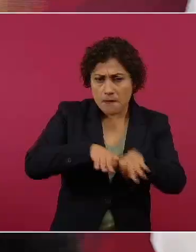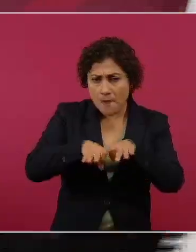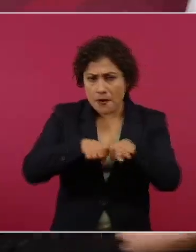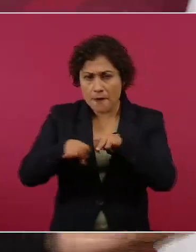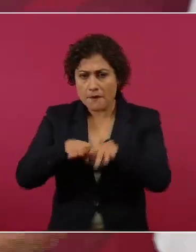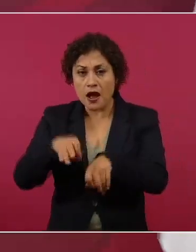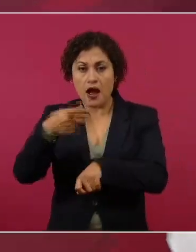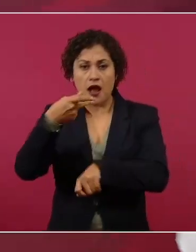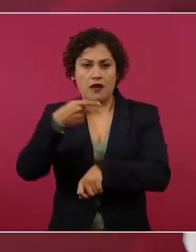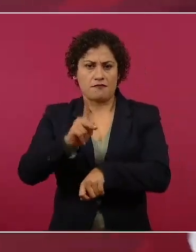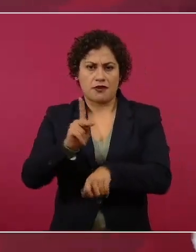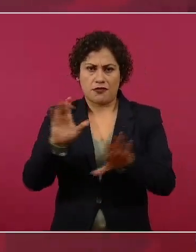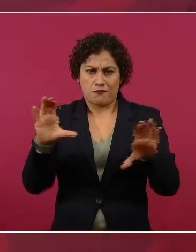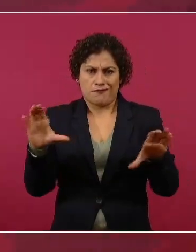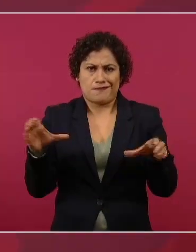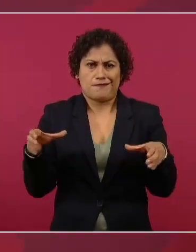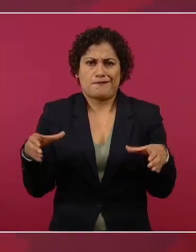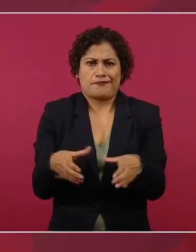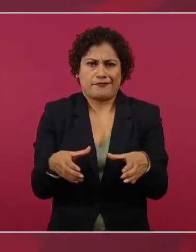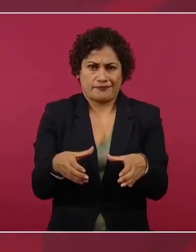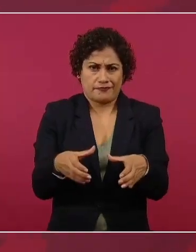como todos.